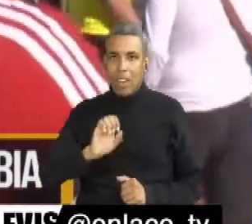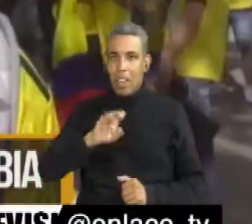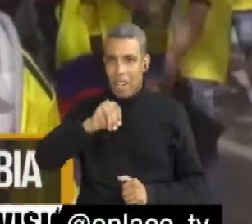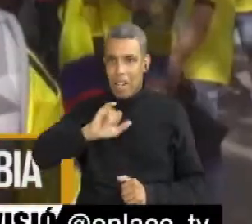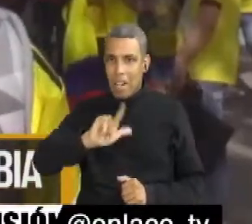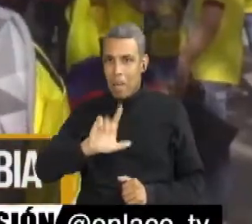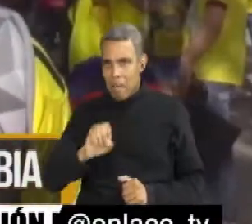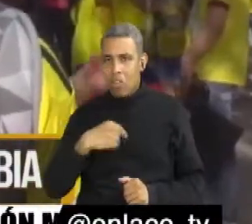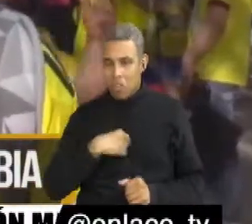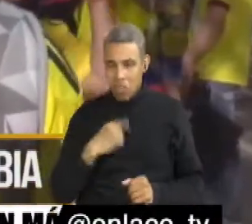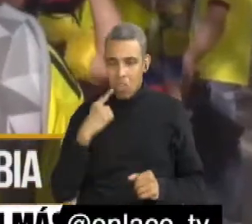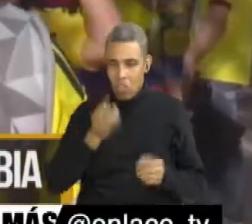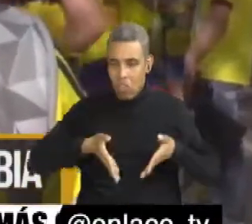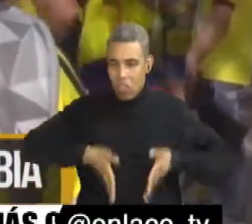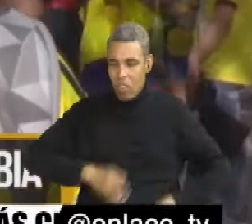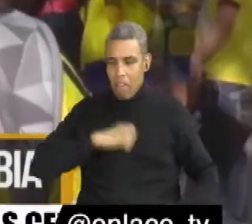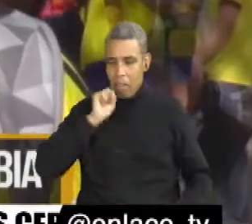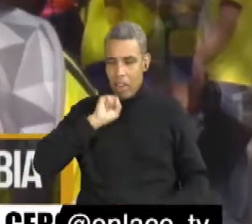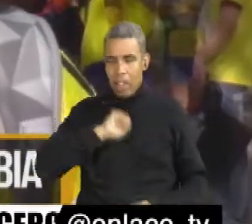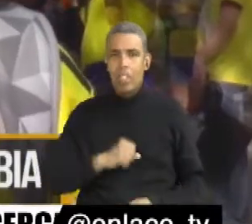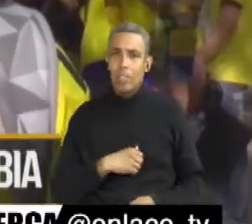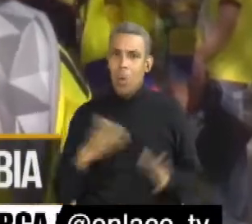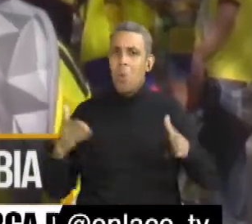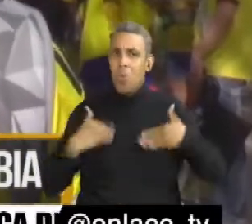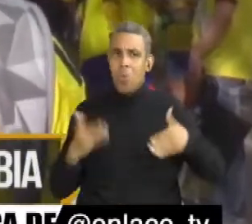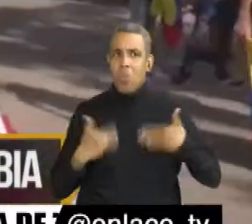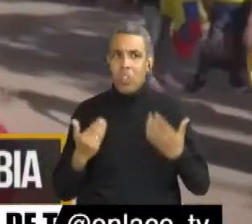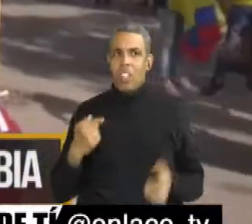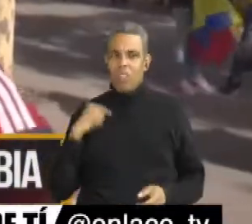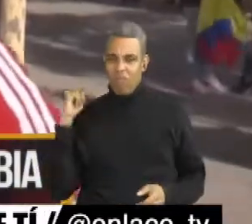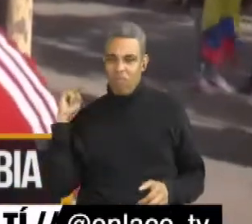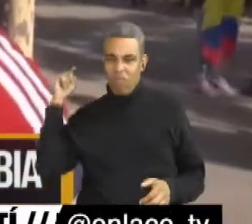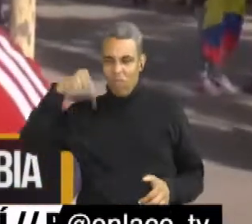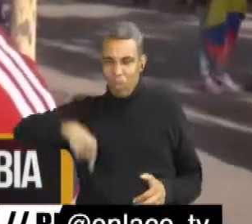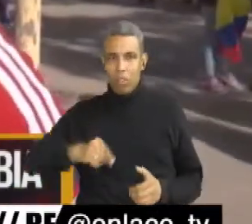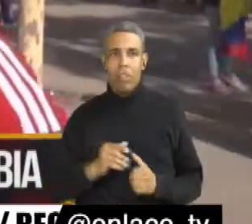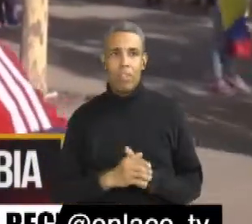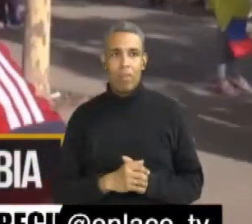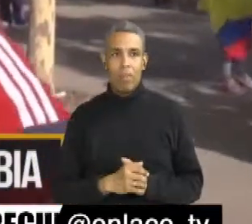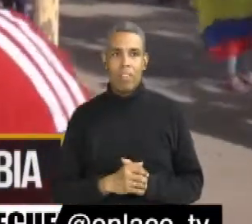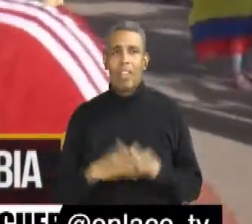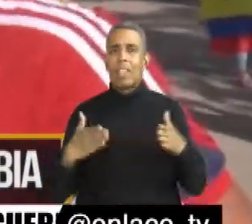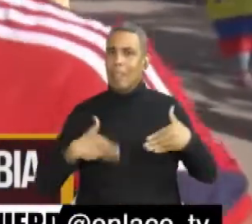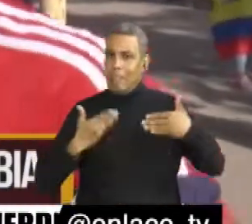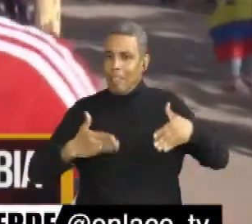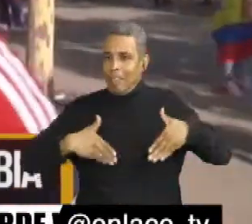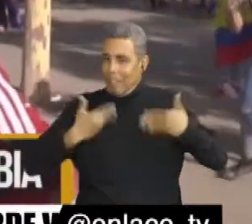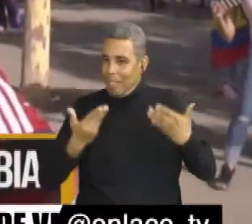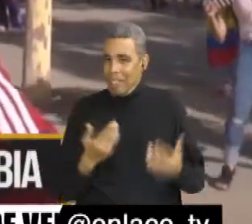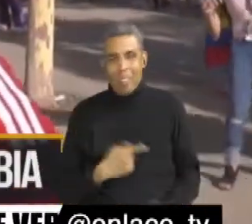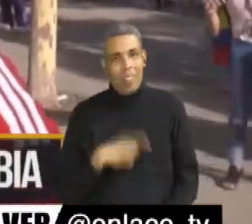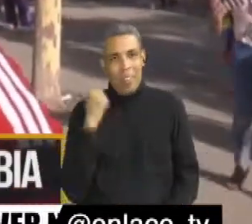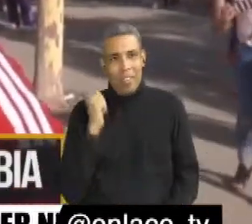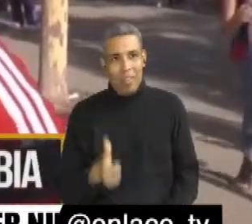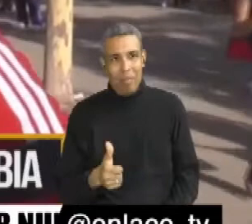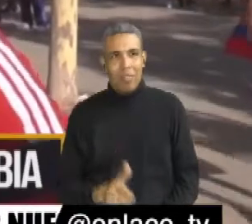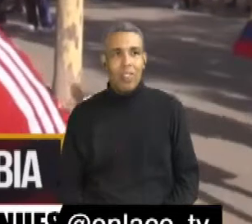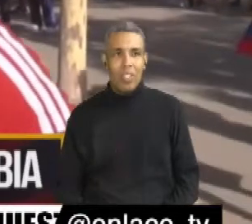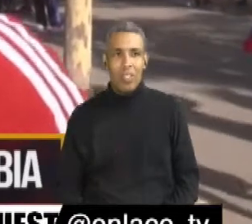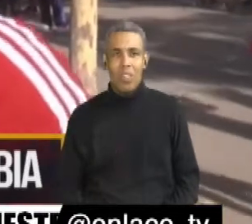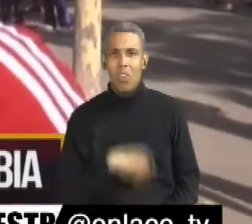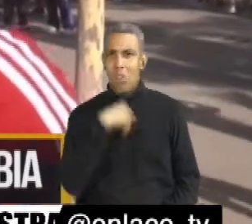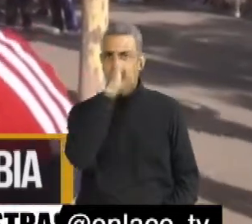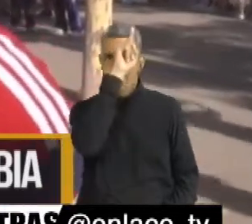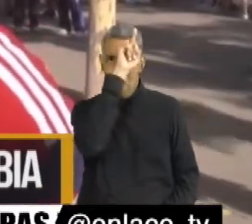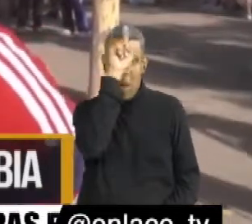saludo. Orgullosamente de estar acá y ser barranqueño. Un orgullo y una sensación de estar aquí en Madrid, lo